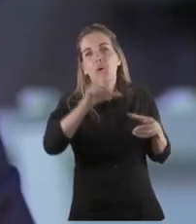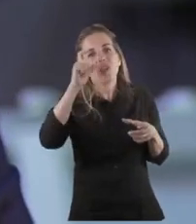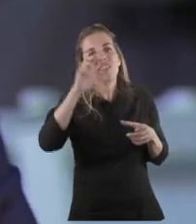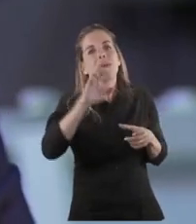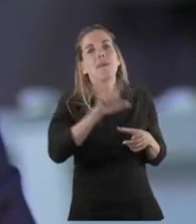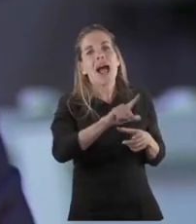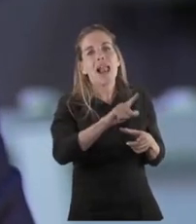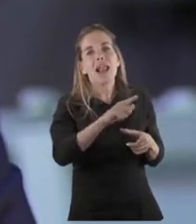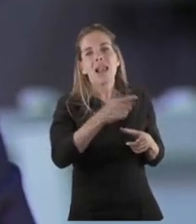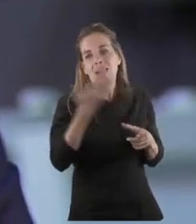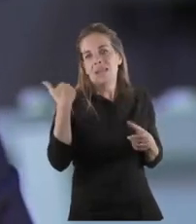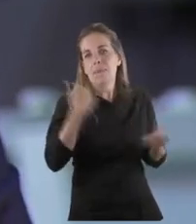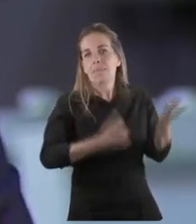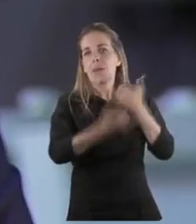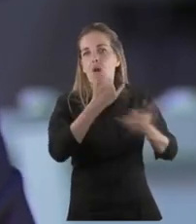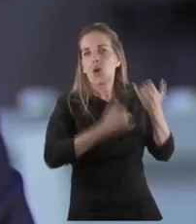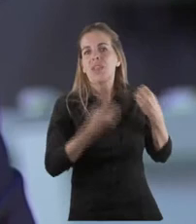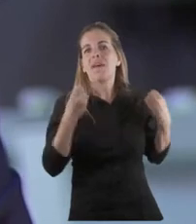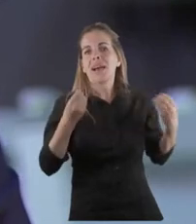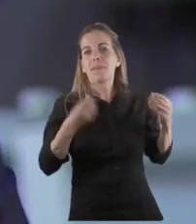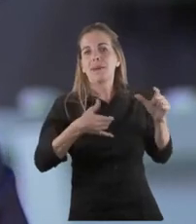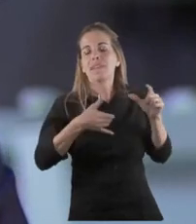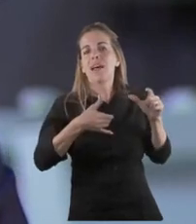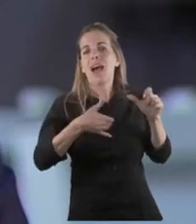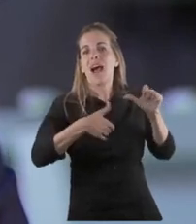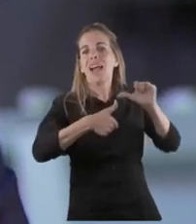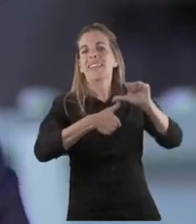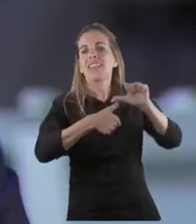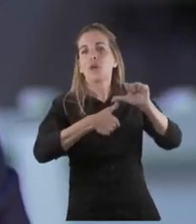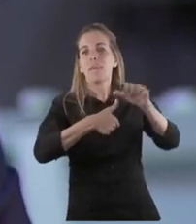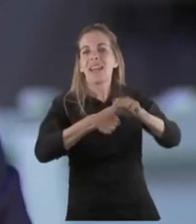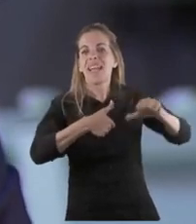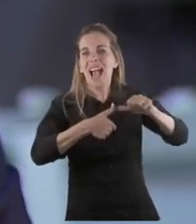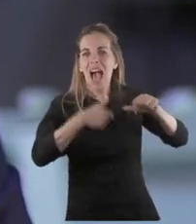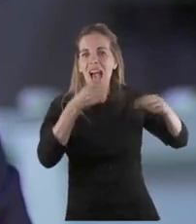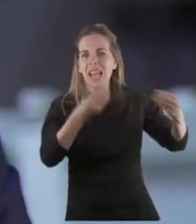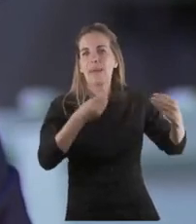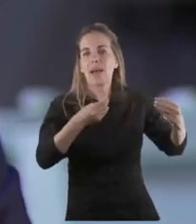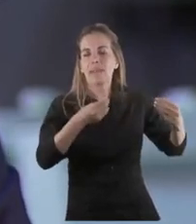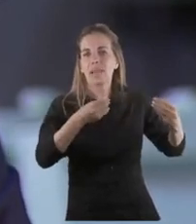alimentario que existe hoy en día en Centroamérica.